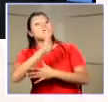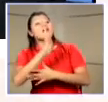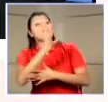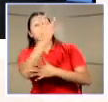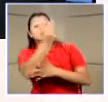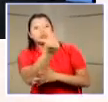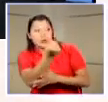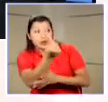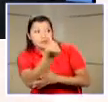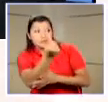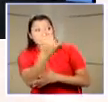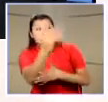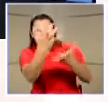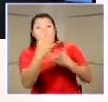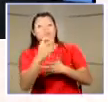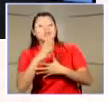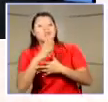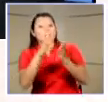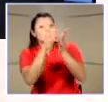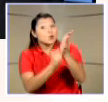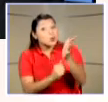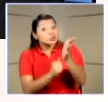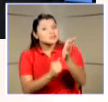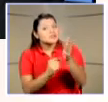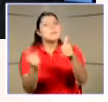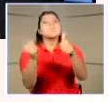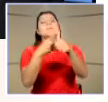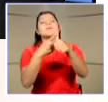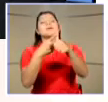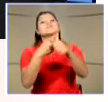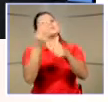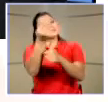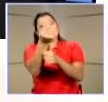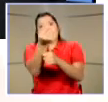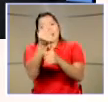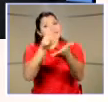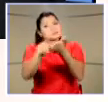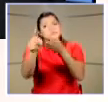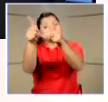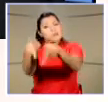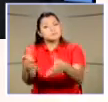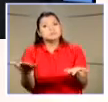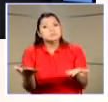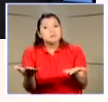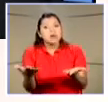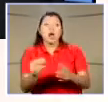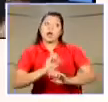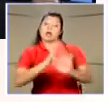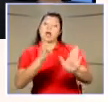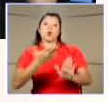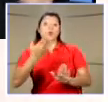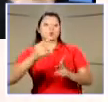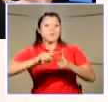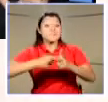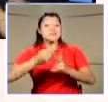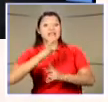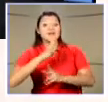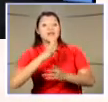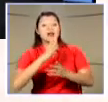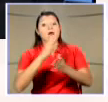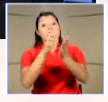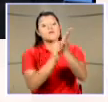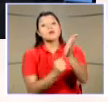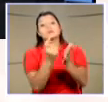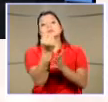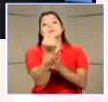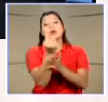hablar de recortes de salarios. Y esa es la parte que don Albino, claro, donde uno empieza a hablar de recortes de presupuesto, se para de uñas porque